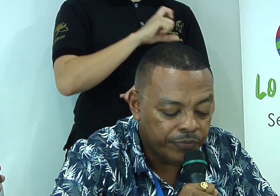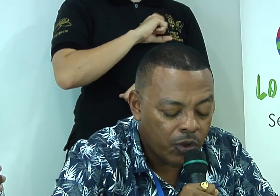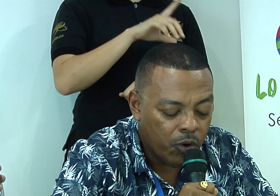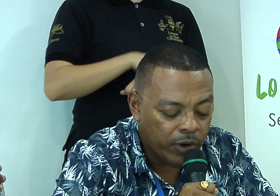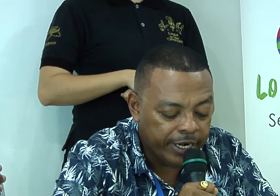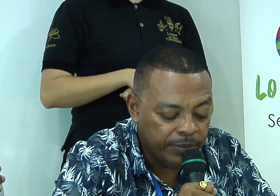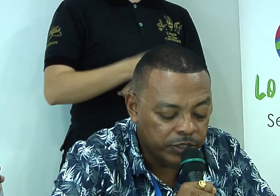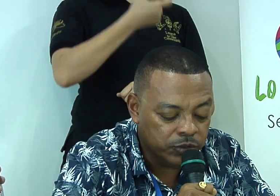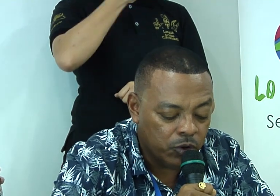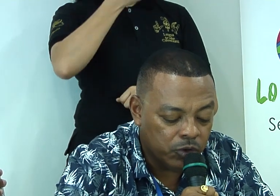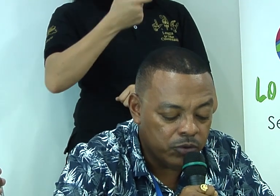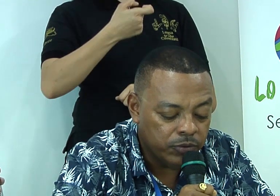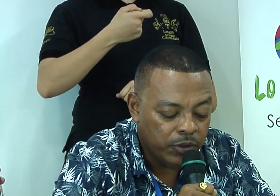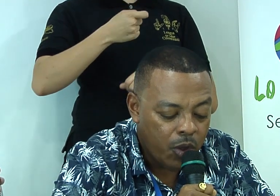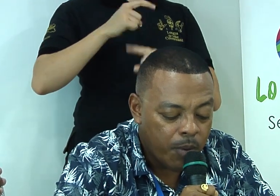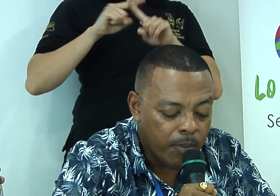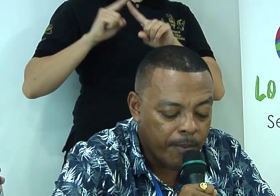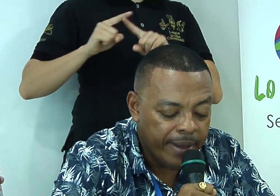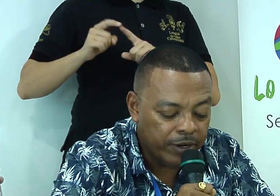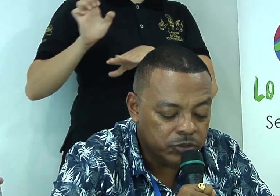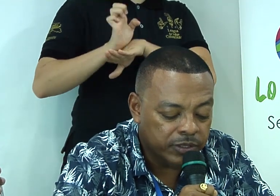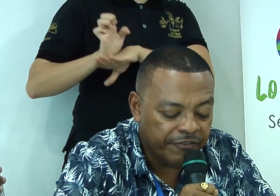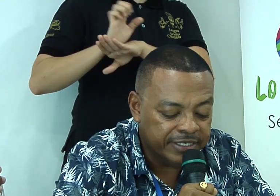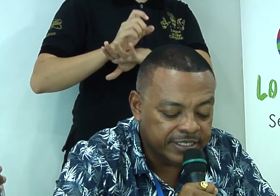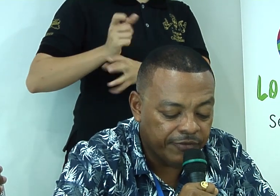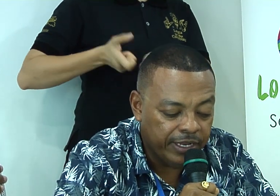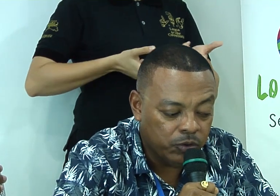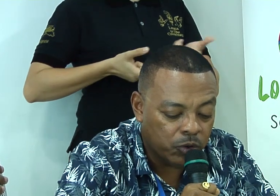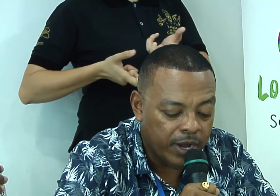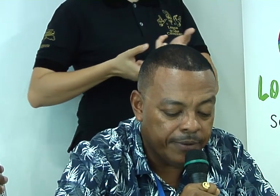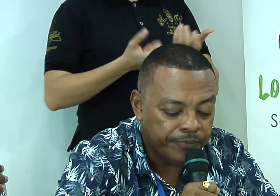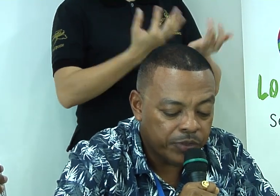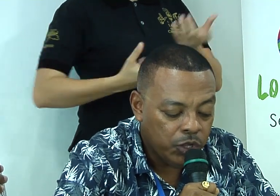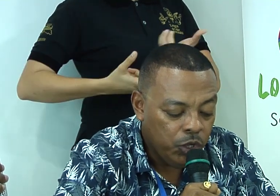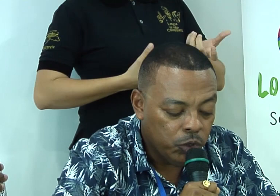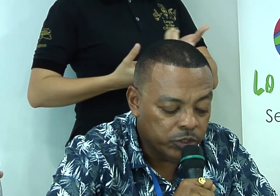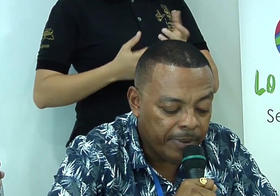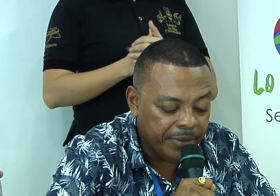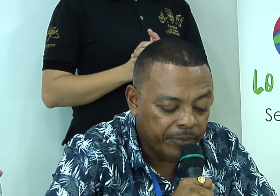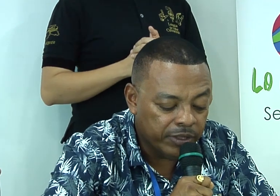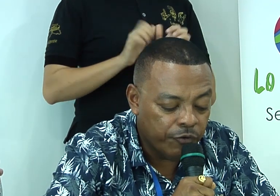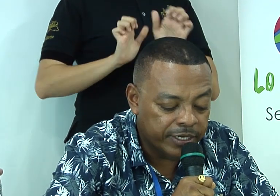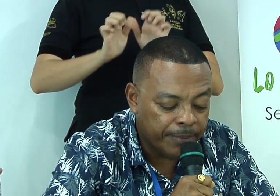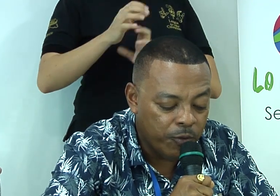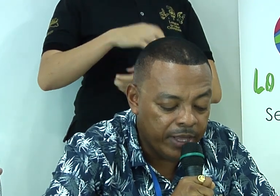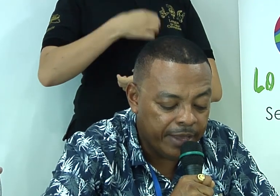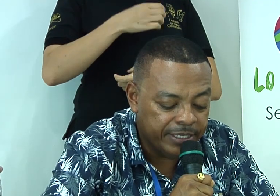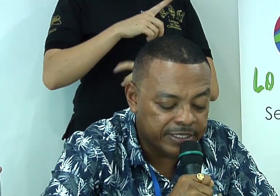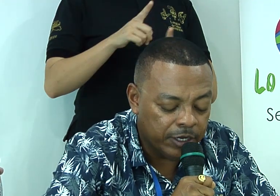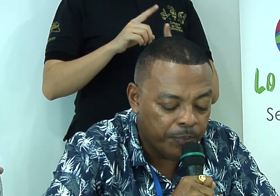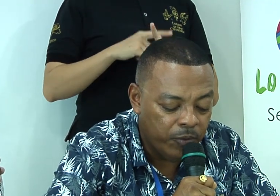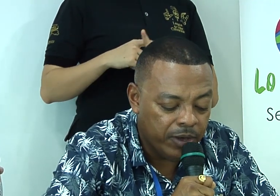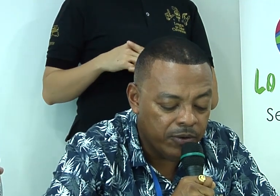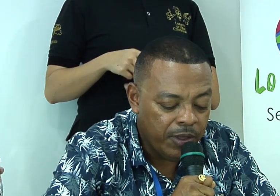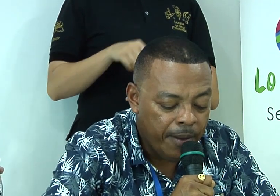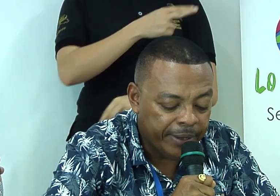tránsito, organismos de socorro, bomberos, Defensa Civil y Cruz Roja, los demás miembros de Fuerza Pública y